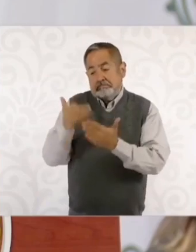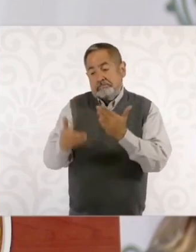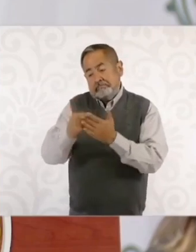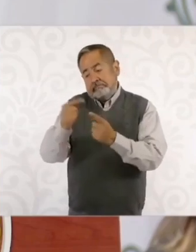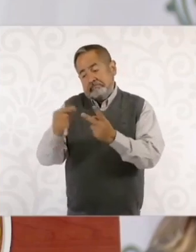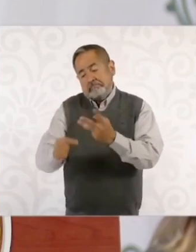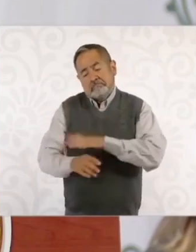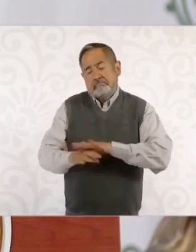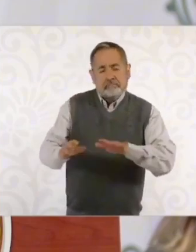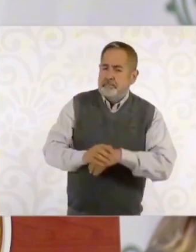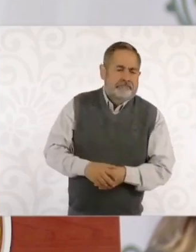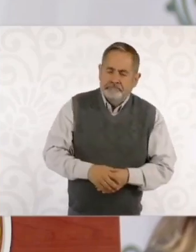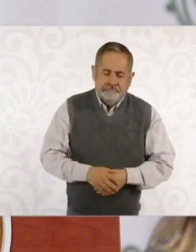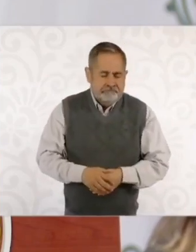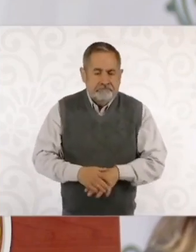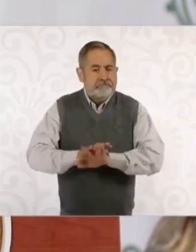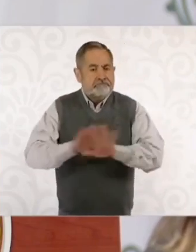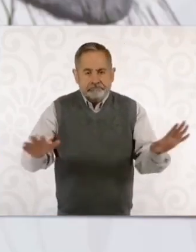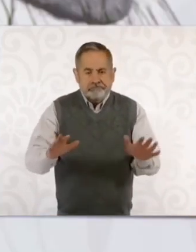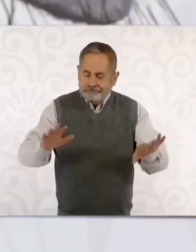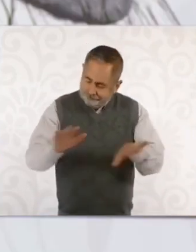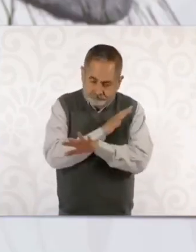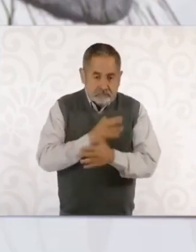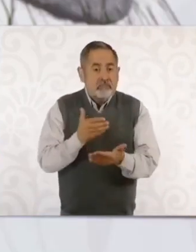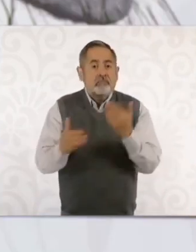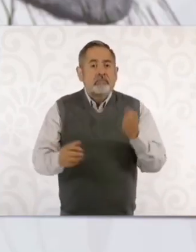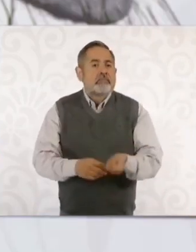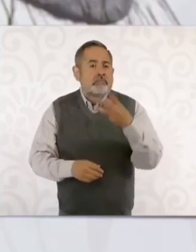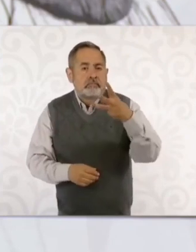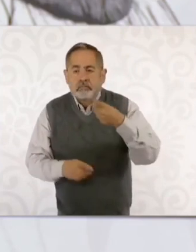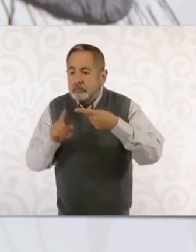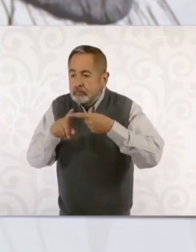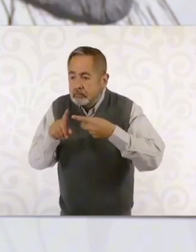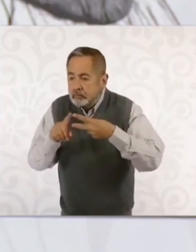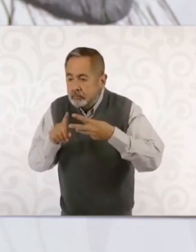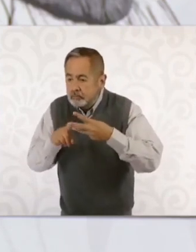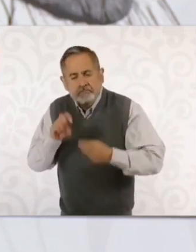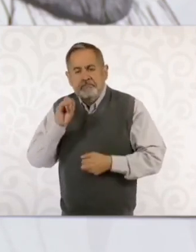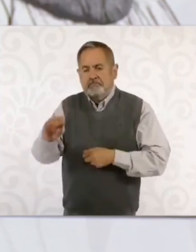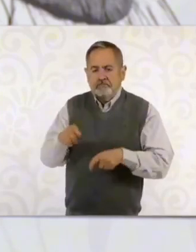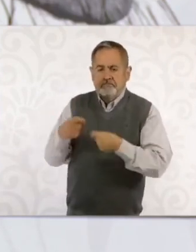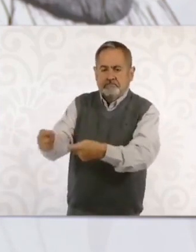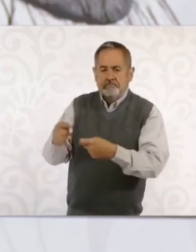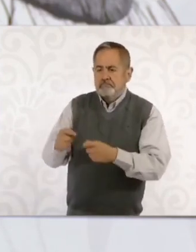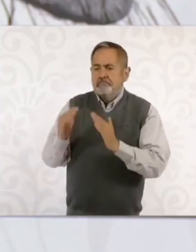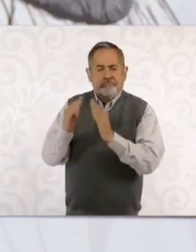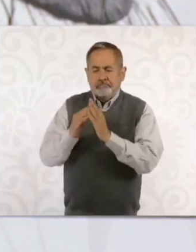Y ahora son 3 requisitos, es muy fácil acceder al crédito. Además, mejora de